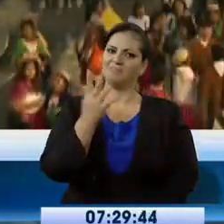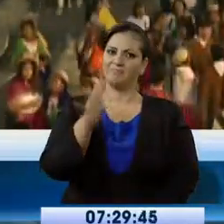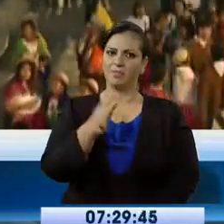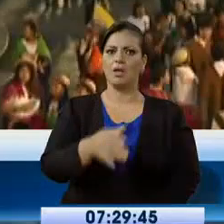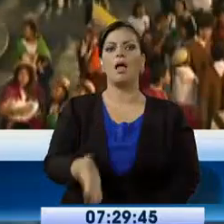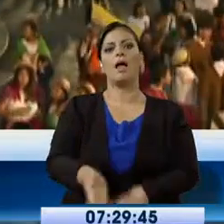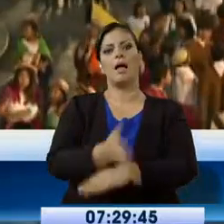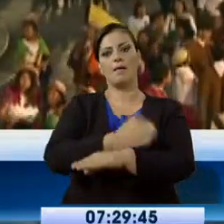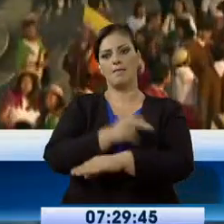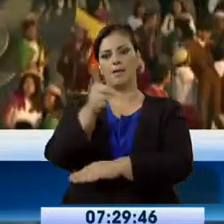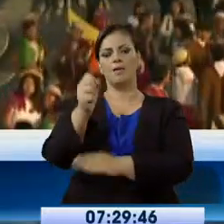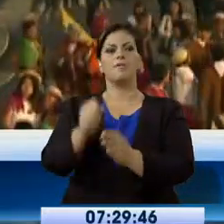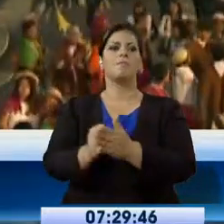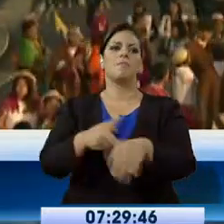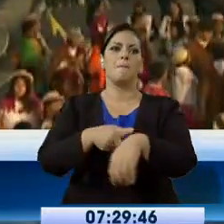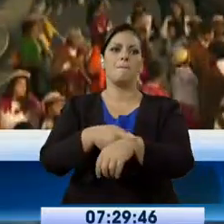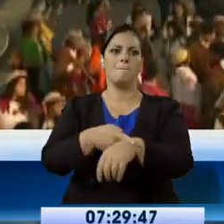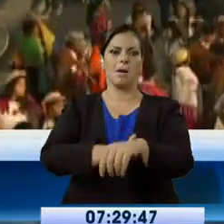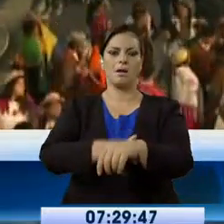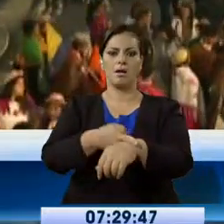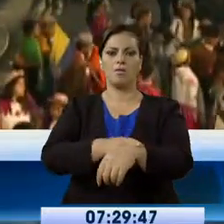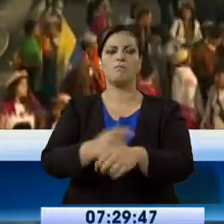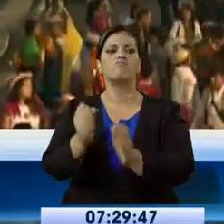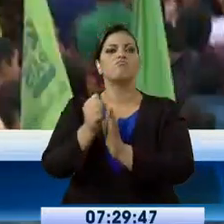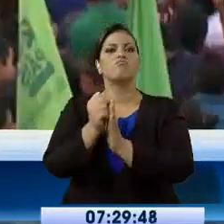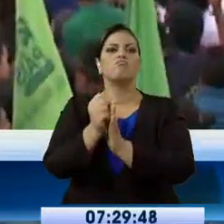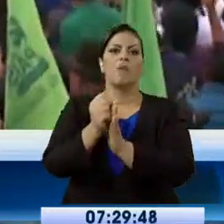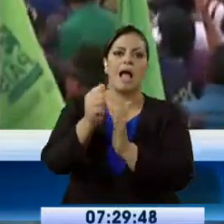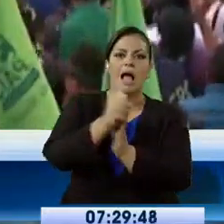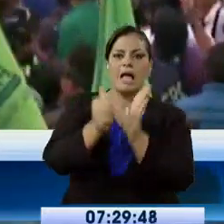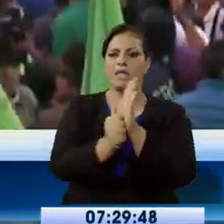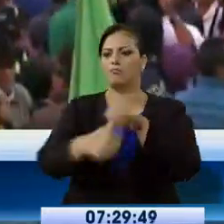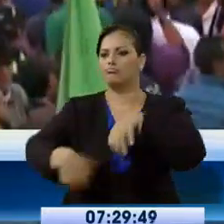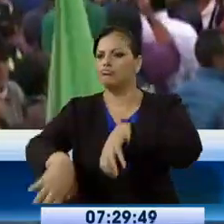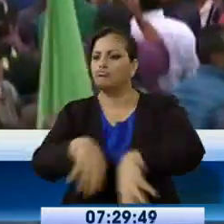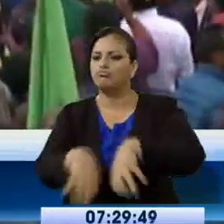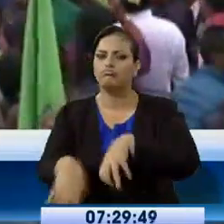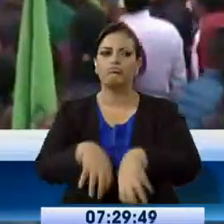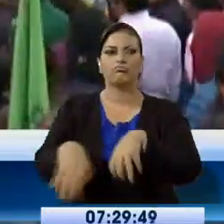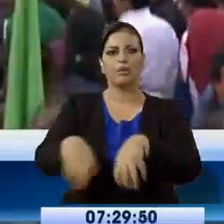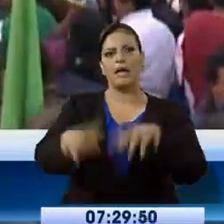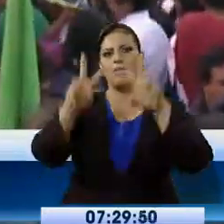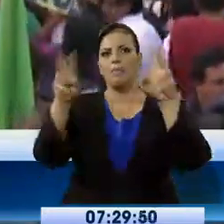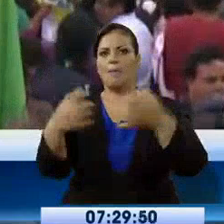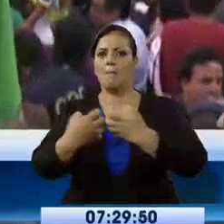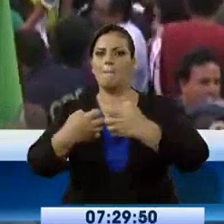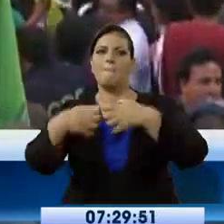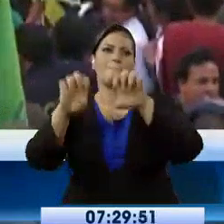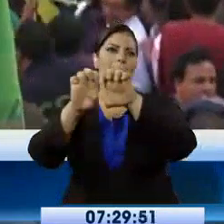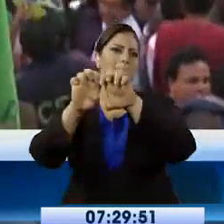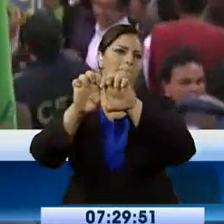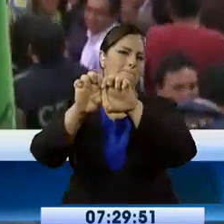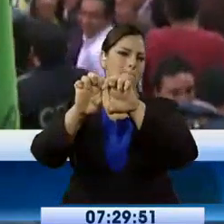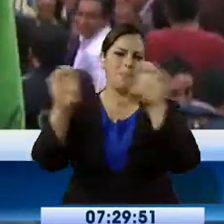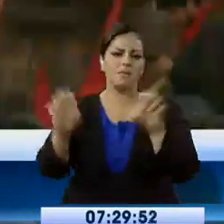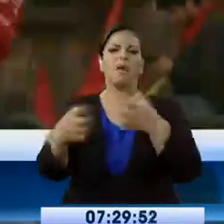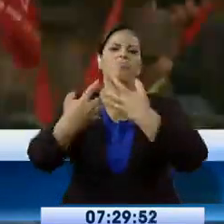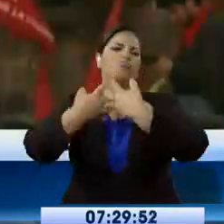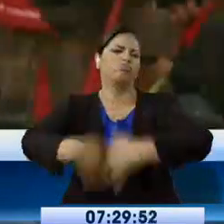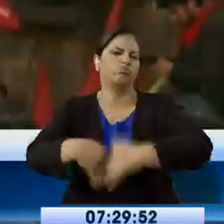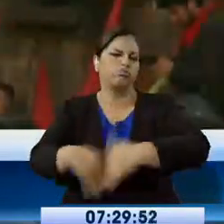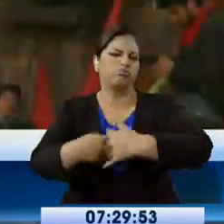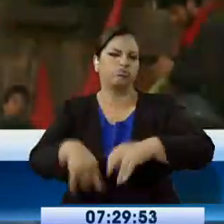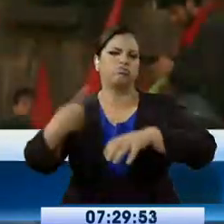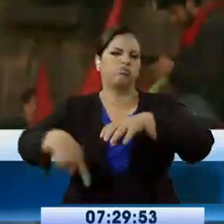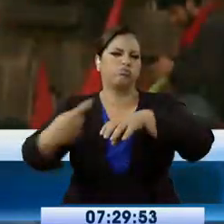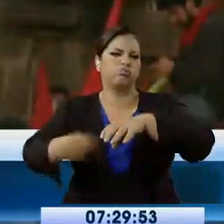en Macas en la inauguración de la hidroeléctrica sopladora, pero en su representación. Cerca de las 19 horas, el vicepresidente Jorge Glass